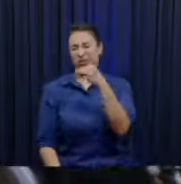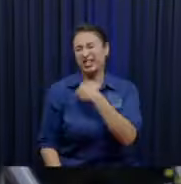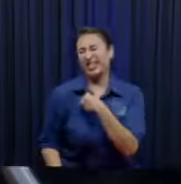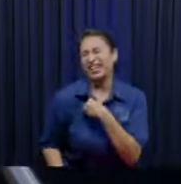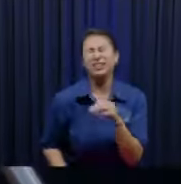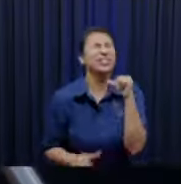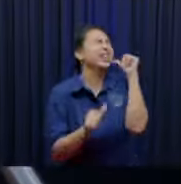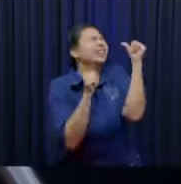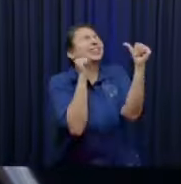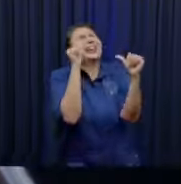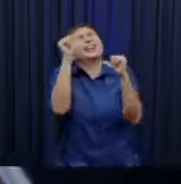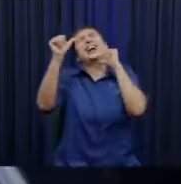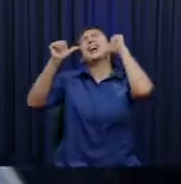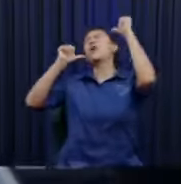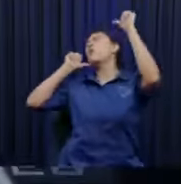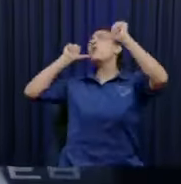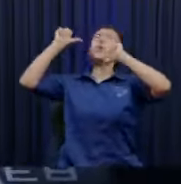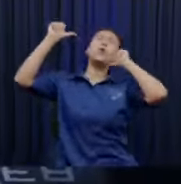Quiero gritar.